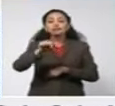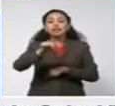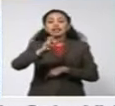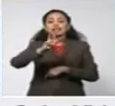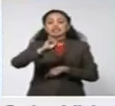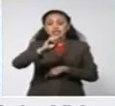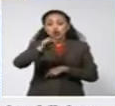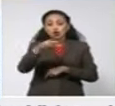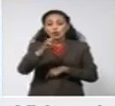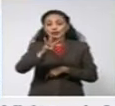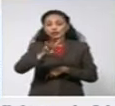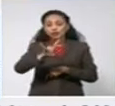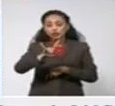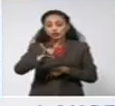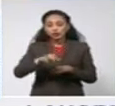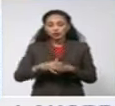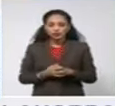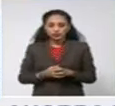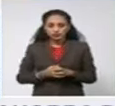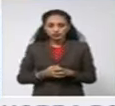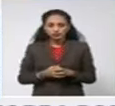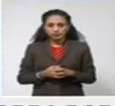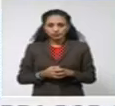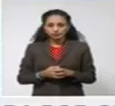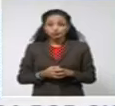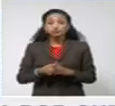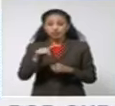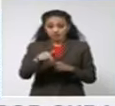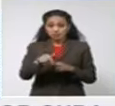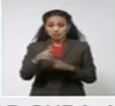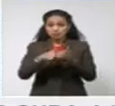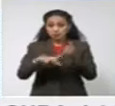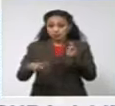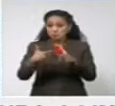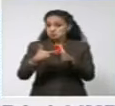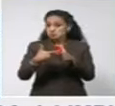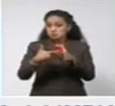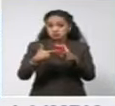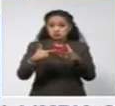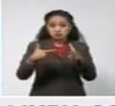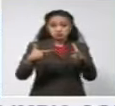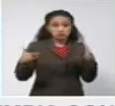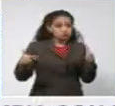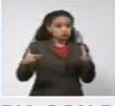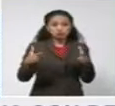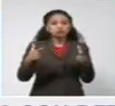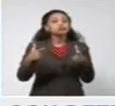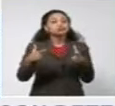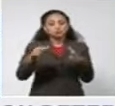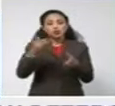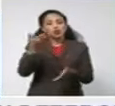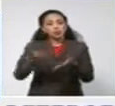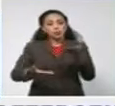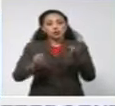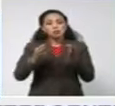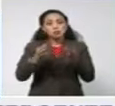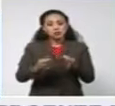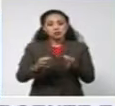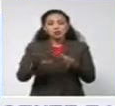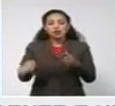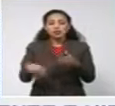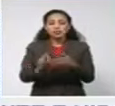0,39. Son las provincias que tienen cifras similares a la del día